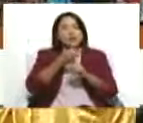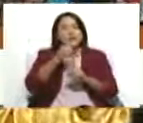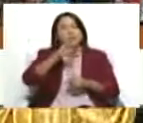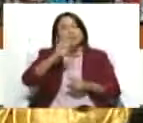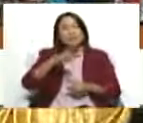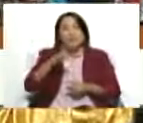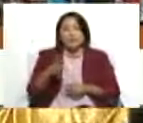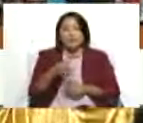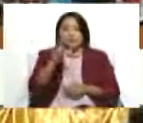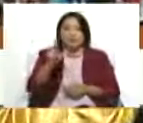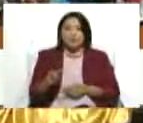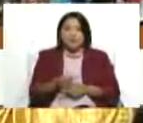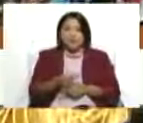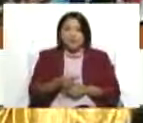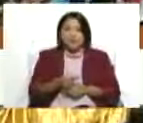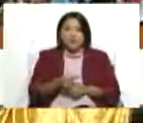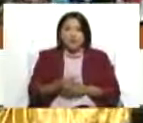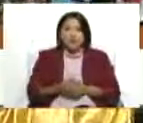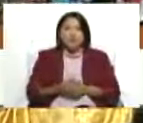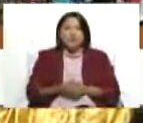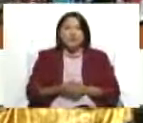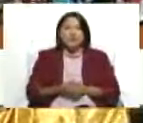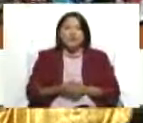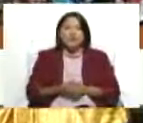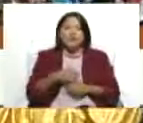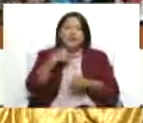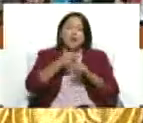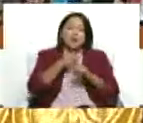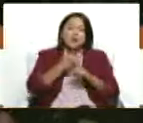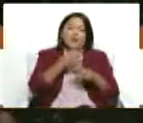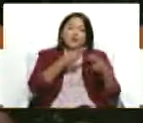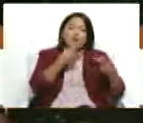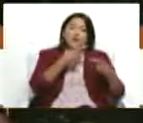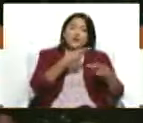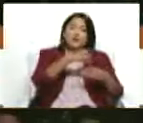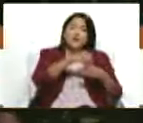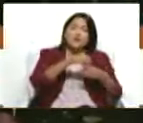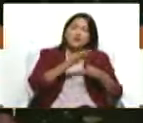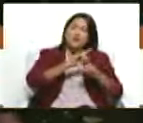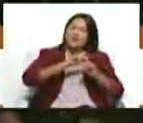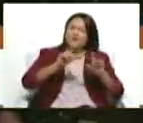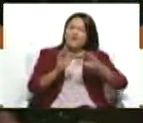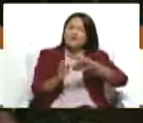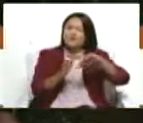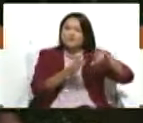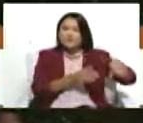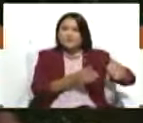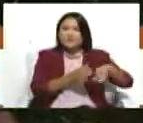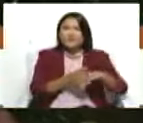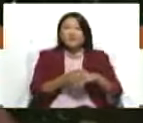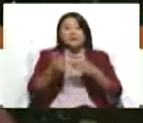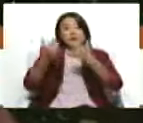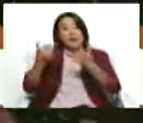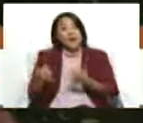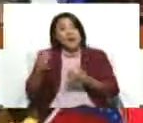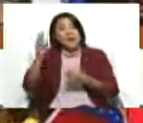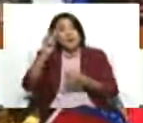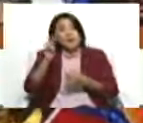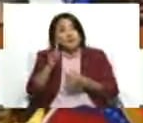patria. Las batallas político-electorales es otra cosa. Pero cuando el clarín de la patria llama,